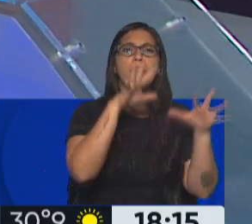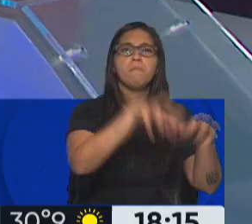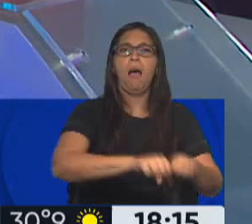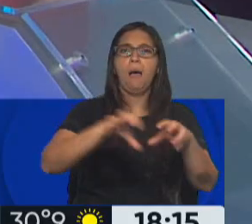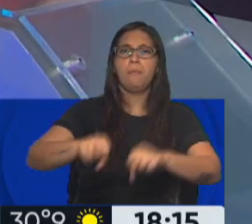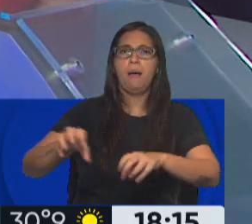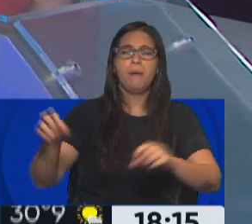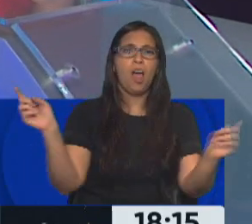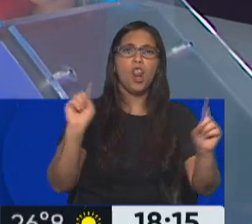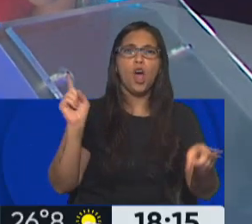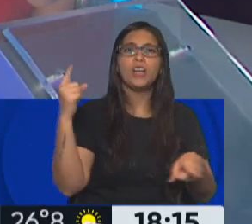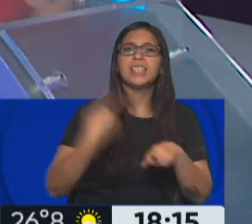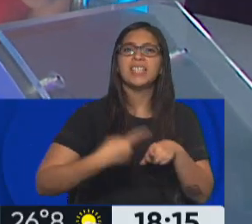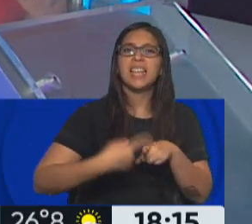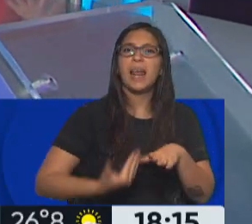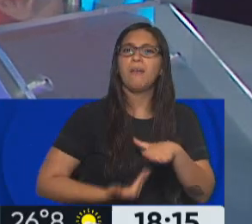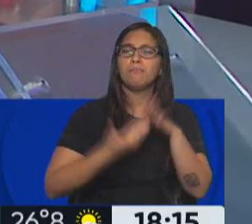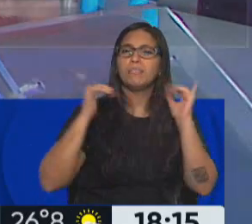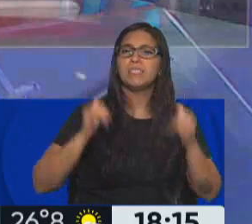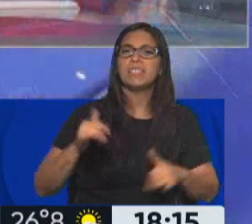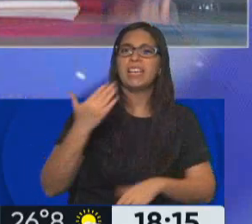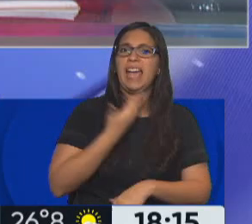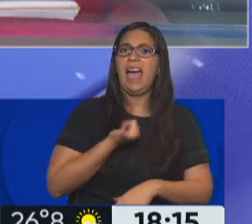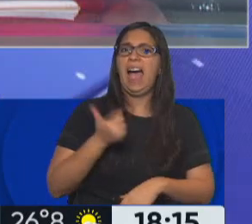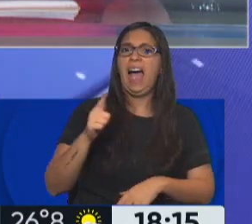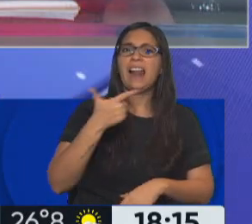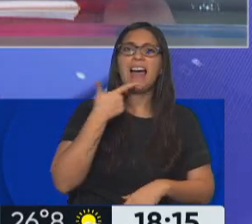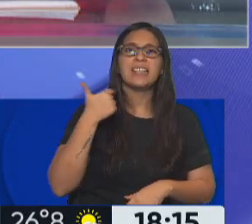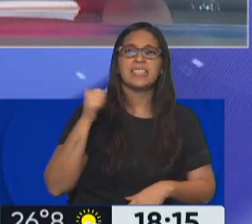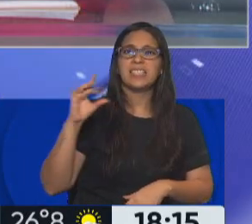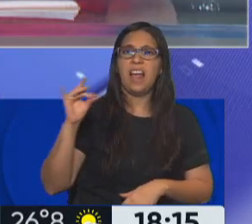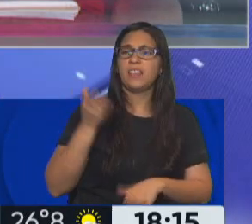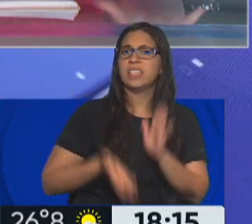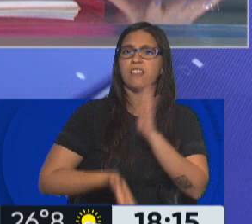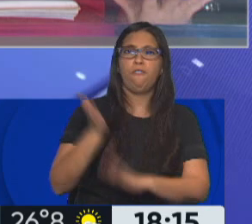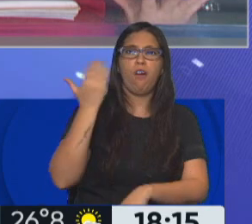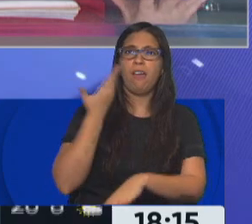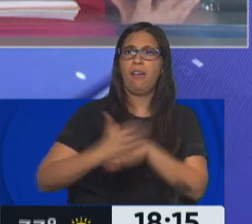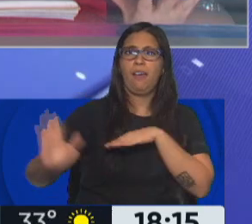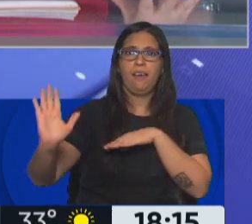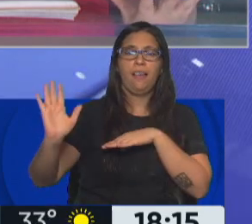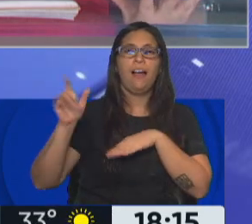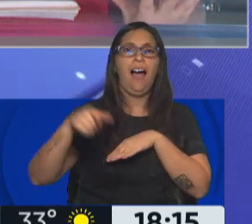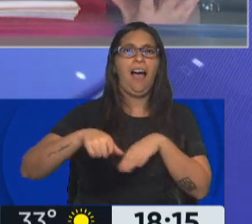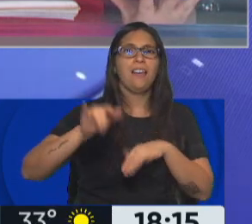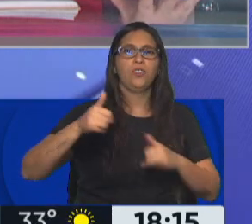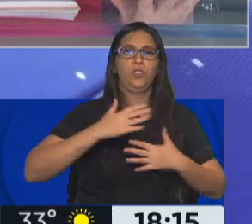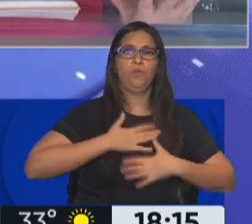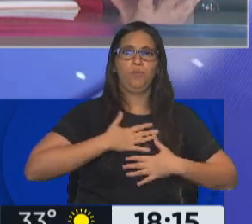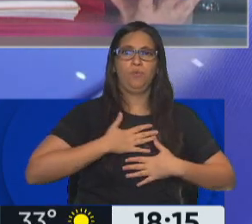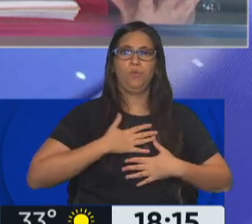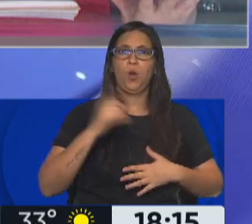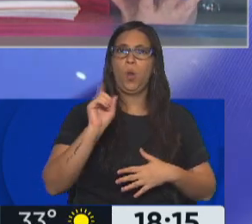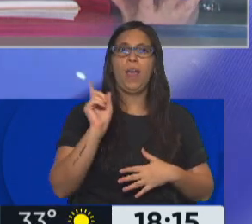rebeldes. Salieron a celebrar la caída del régimen, ¿no? Y eso es una... Son dos cosas muy diferentes, ¿no? Sí, y hay que tenerlo muy presente, porque esto no significa un cheque en